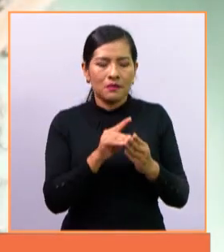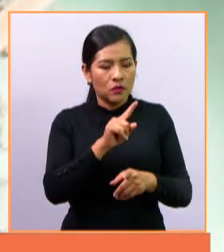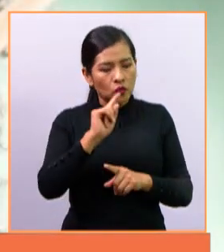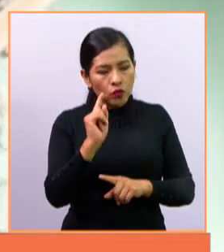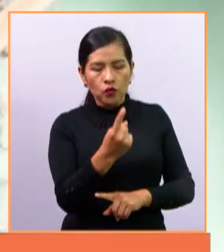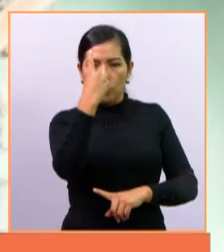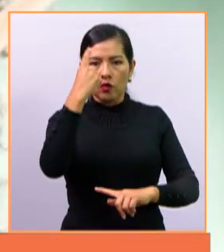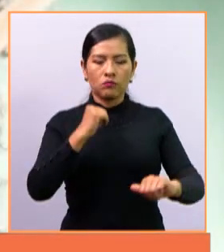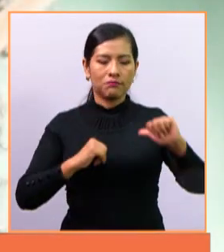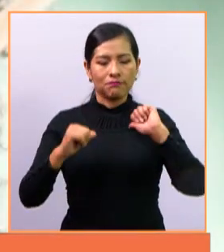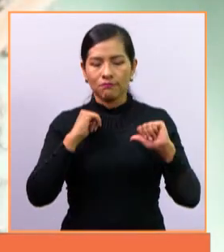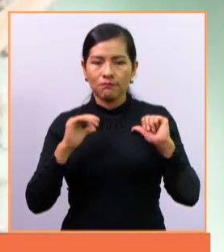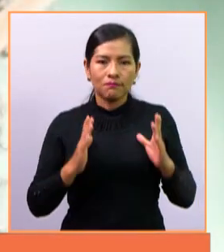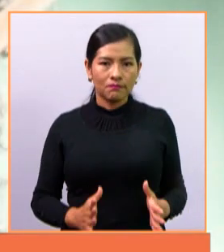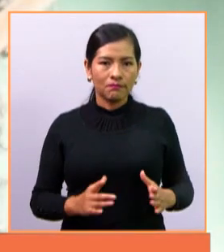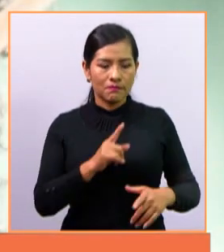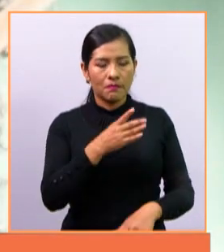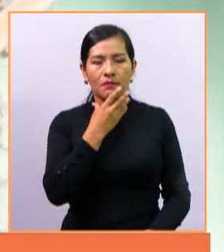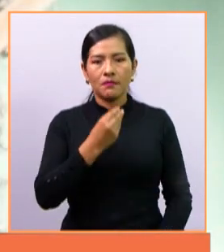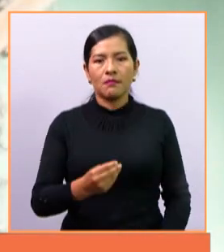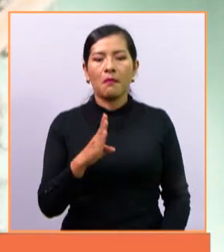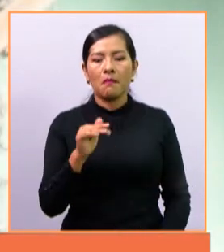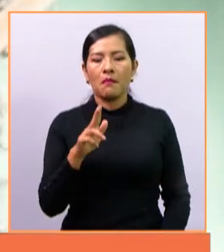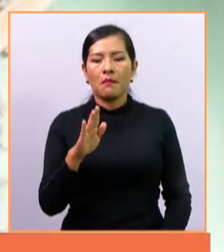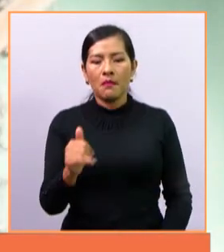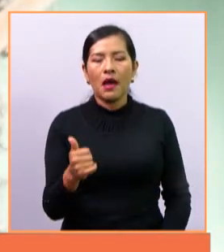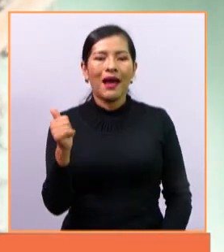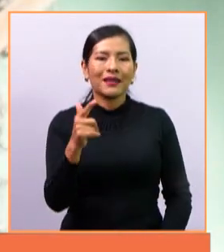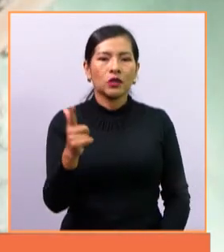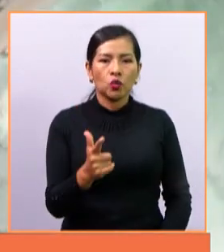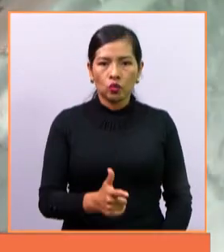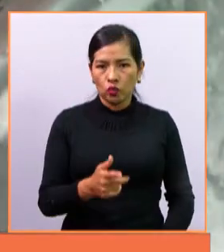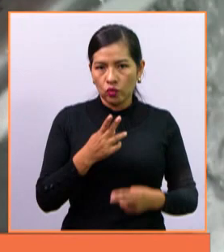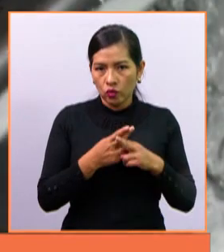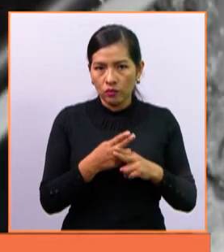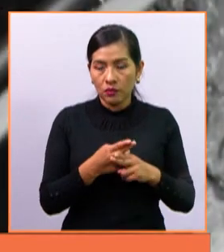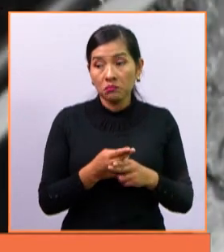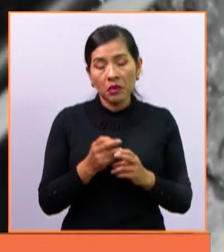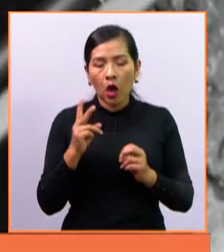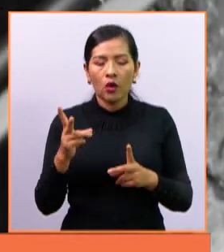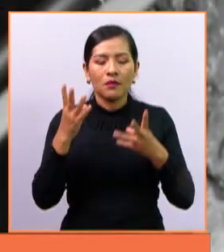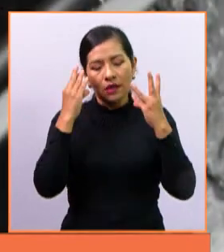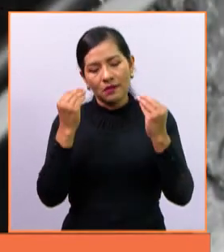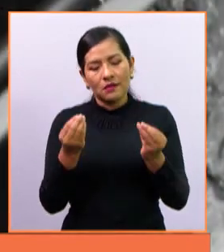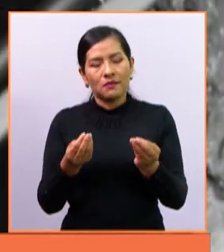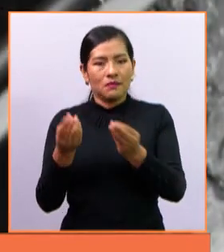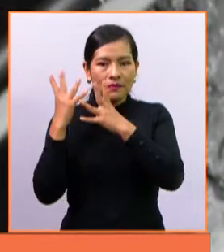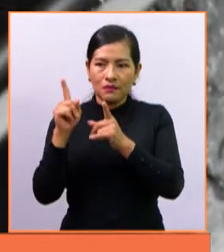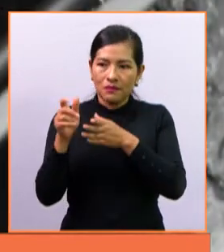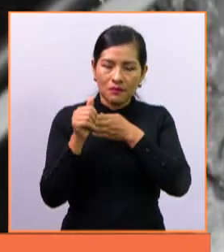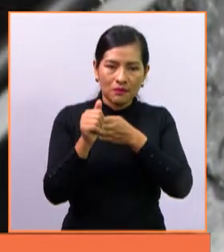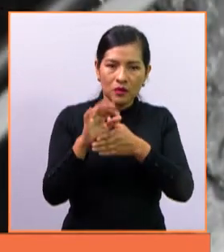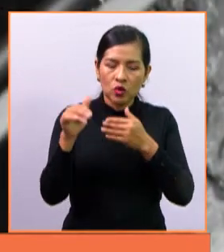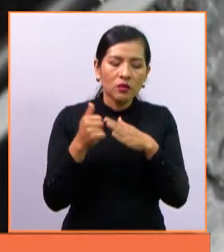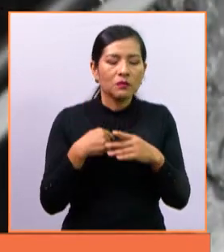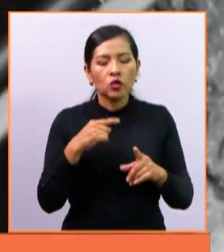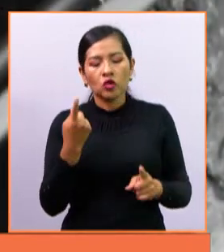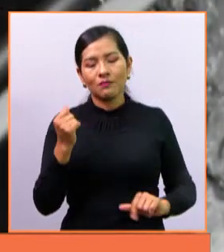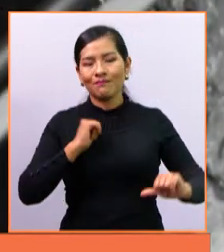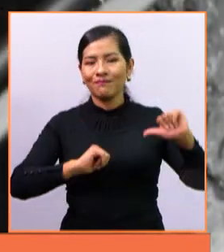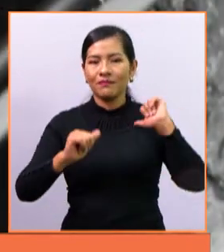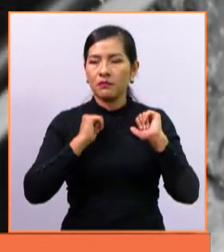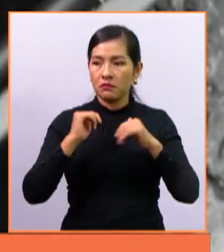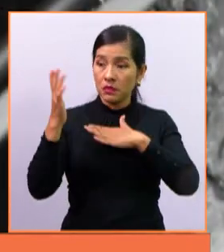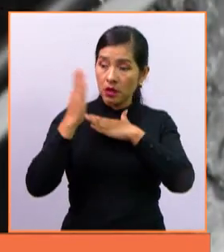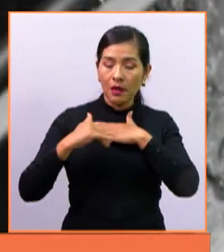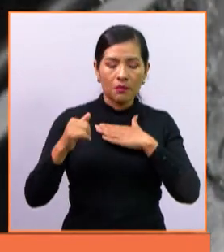eres el actor, eres Barba Azul. Entonces no tenía que preocuparme de nada. Y ella estaba dirigiendo, entonces me llamaban a set,